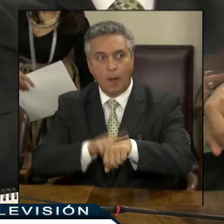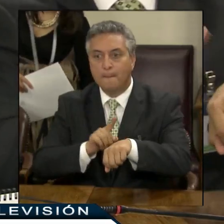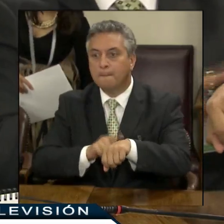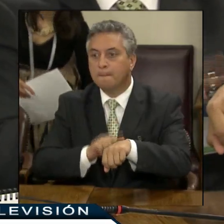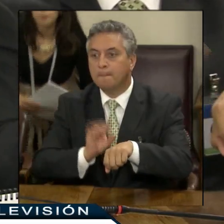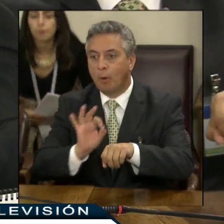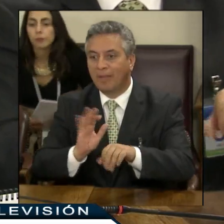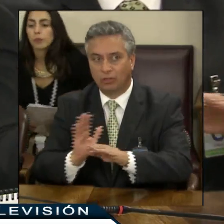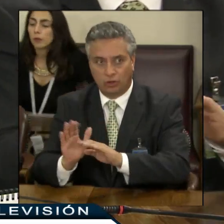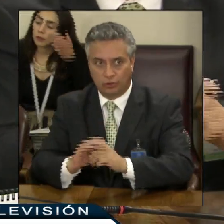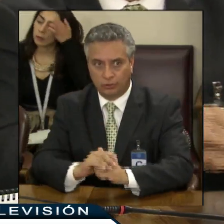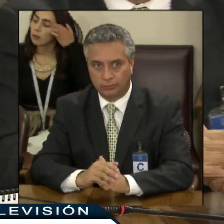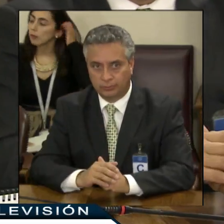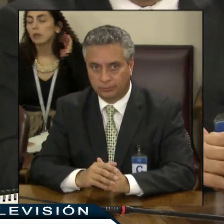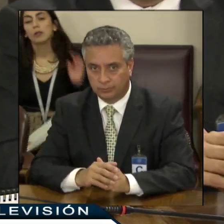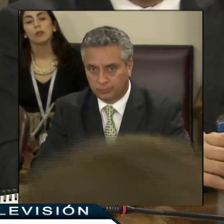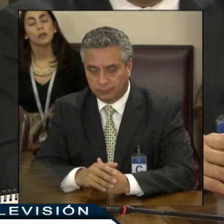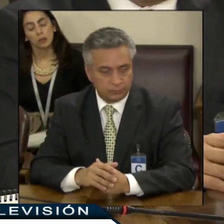oportuno